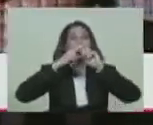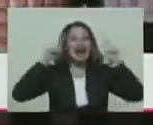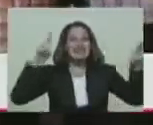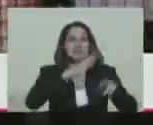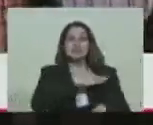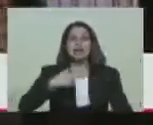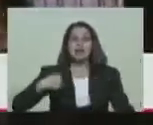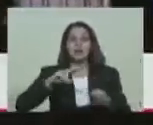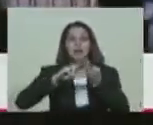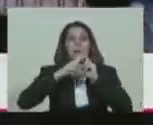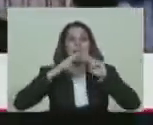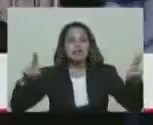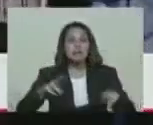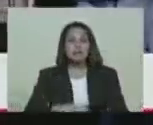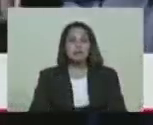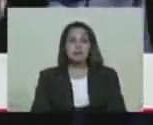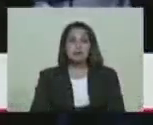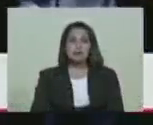Queremos paz.